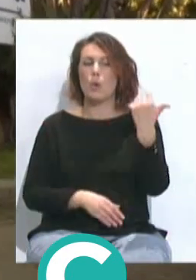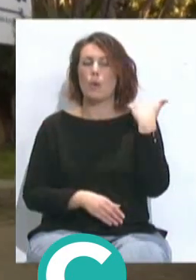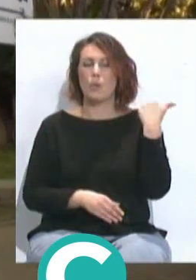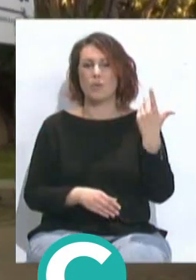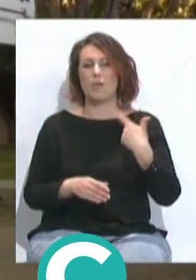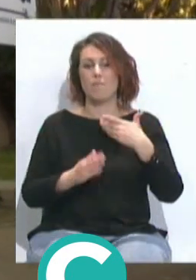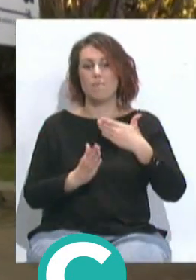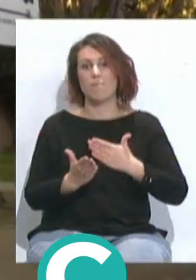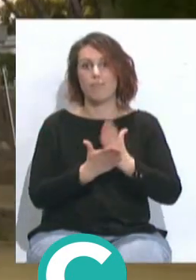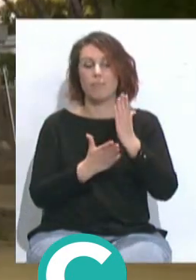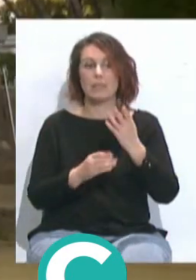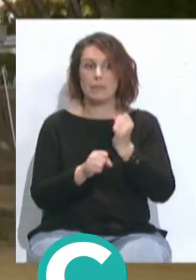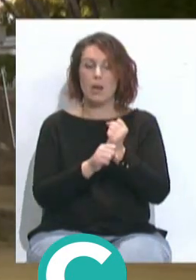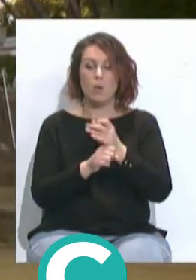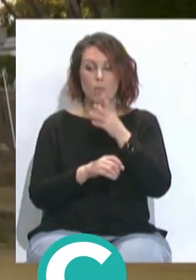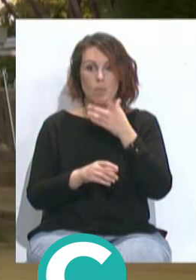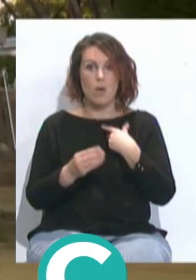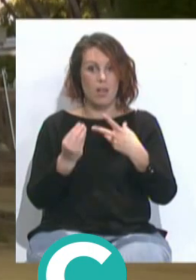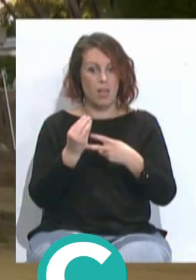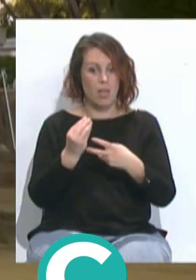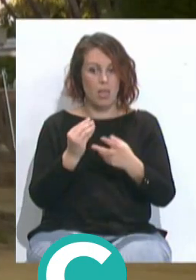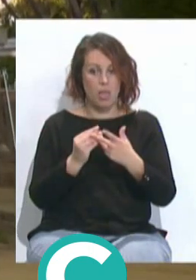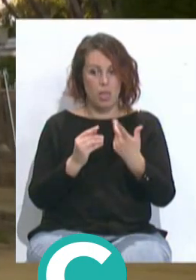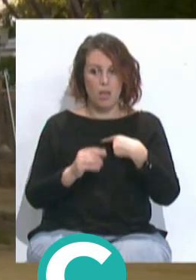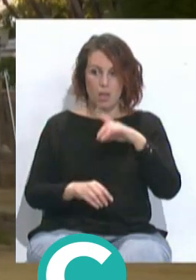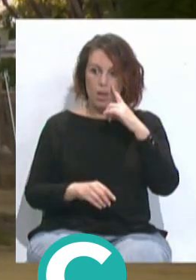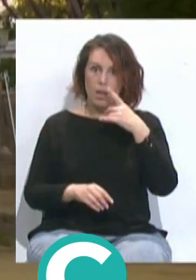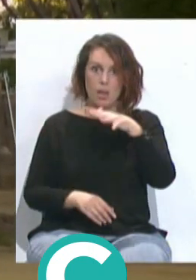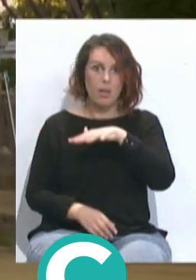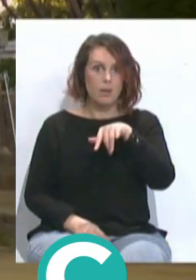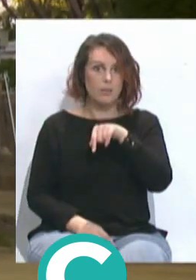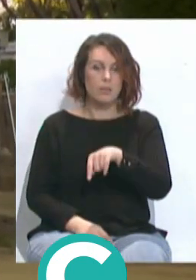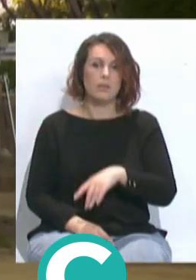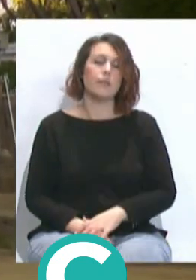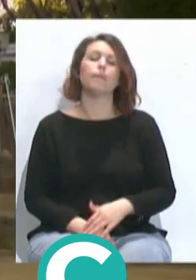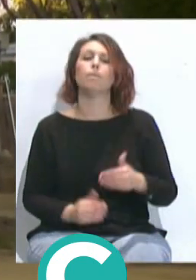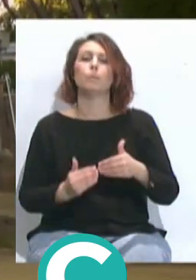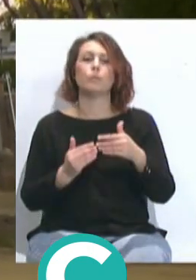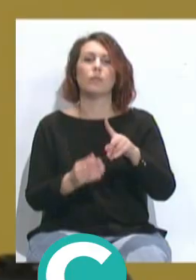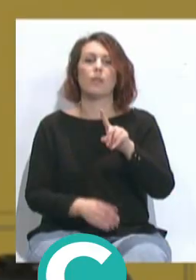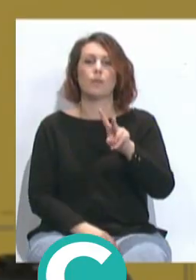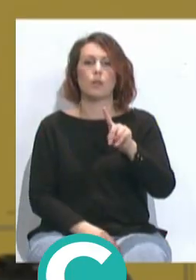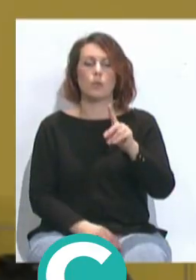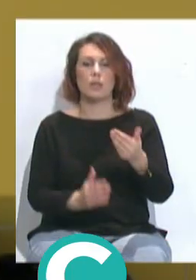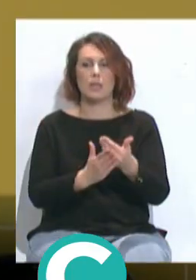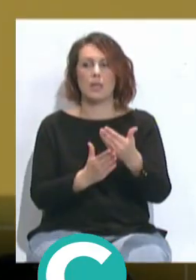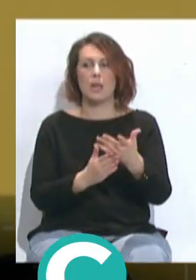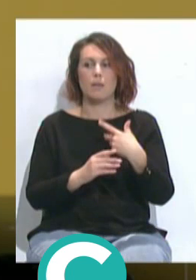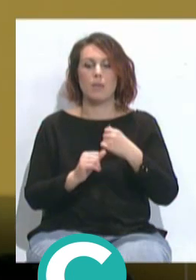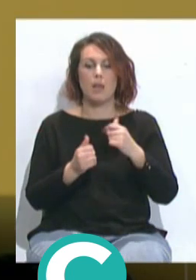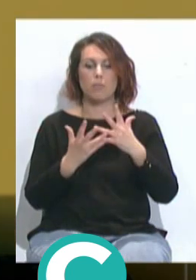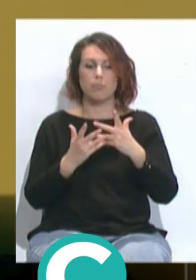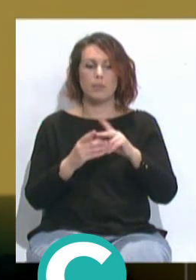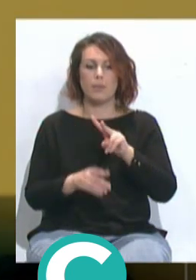por la suspensión de los trabajos debido a los restos arqueológicos hallados en la zona se va a ampliar en 121 días a contar desde el